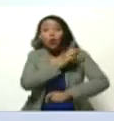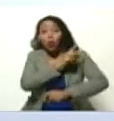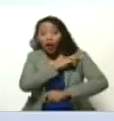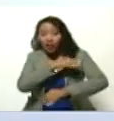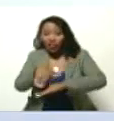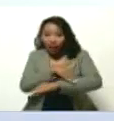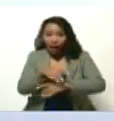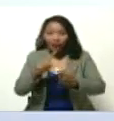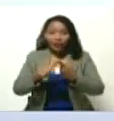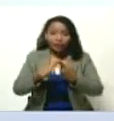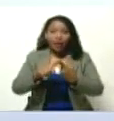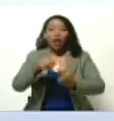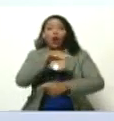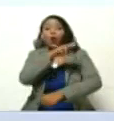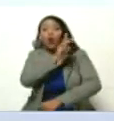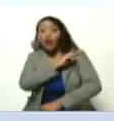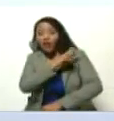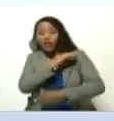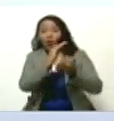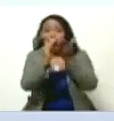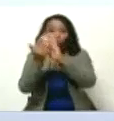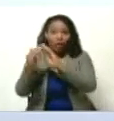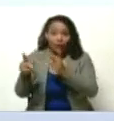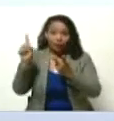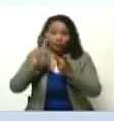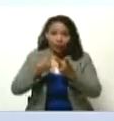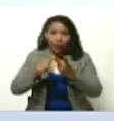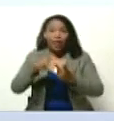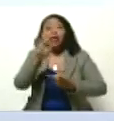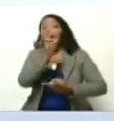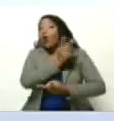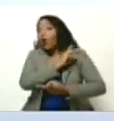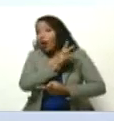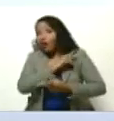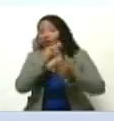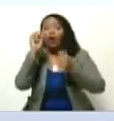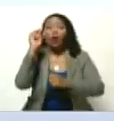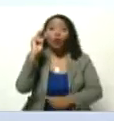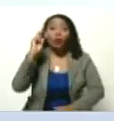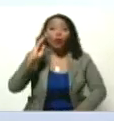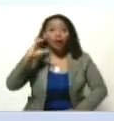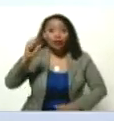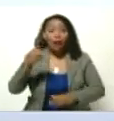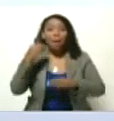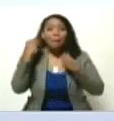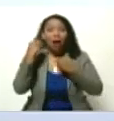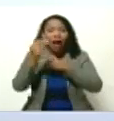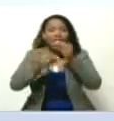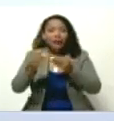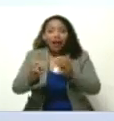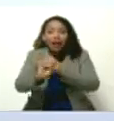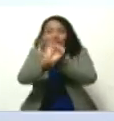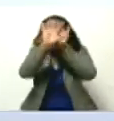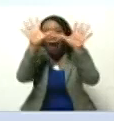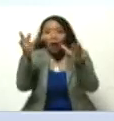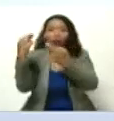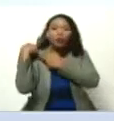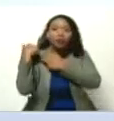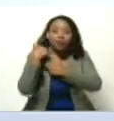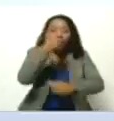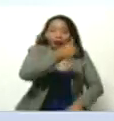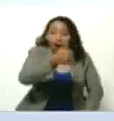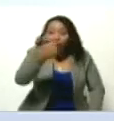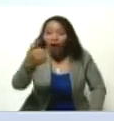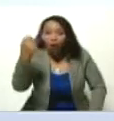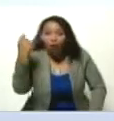calle, los jefes de comunidad y los jefes de VC para definir las responsabilidades. Me explico. En cada